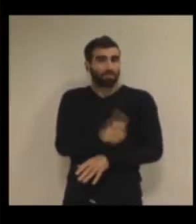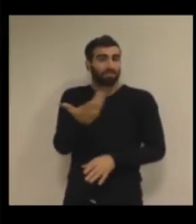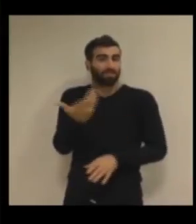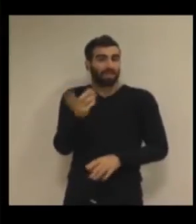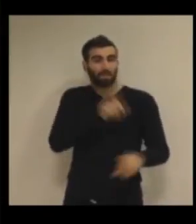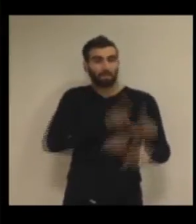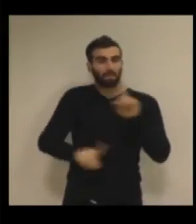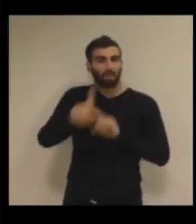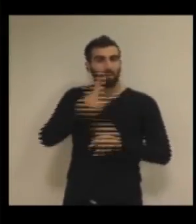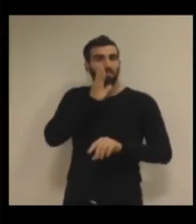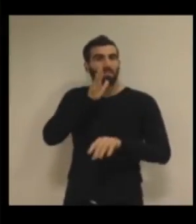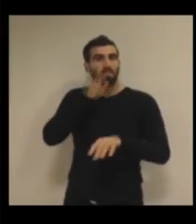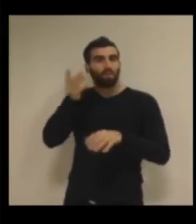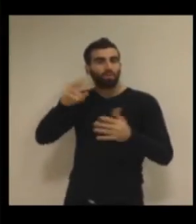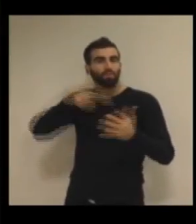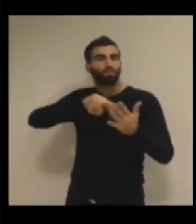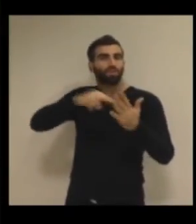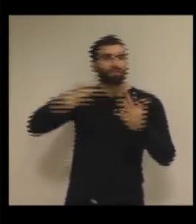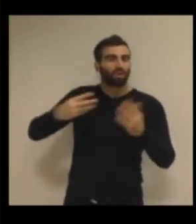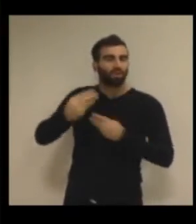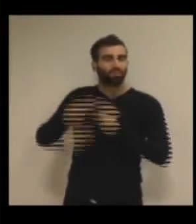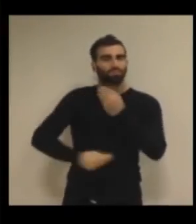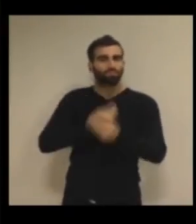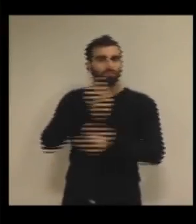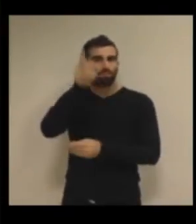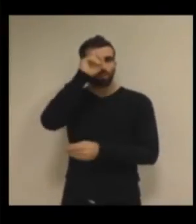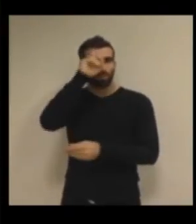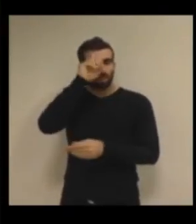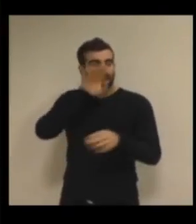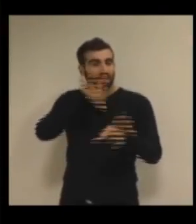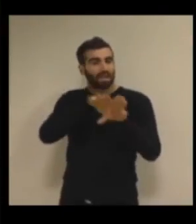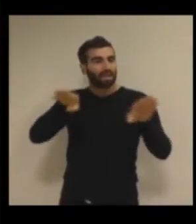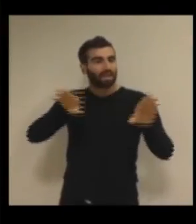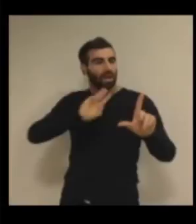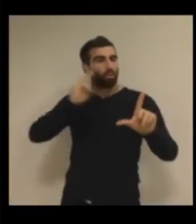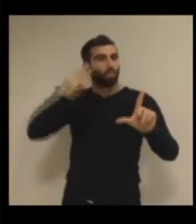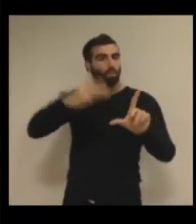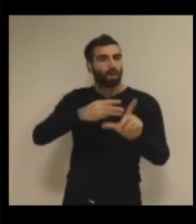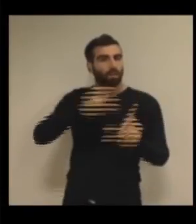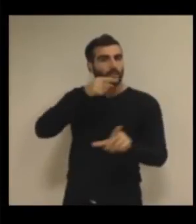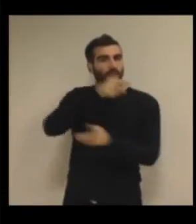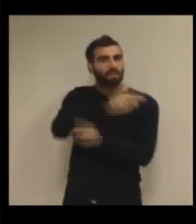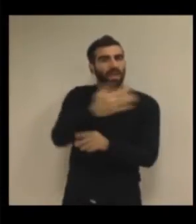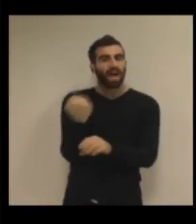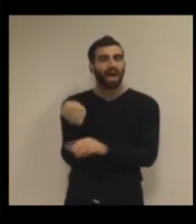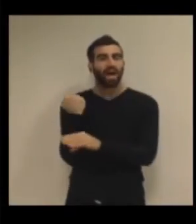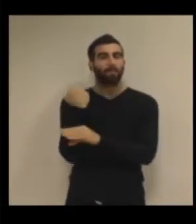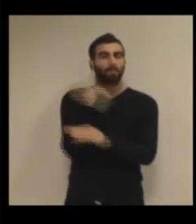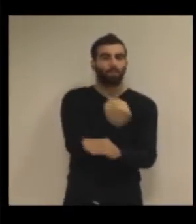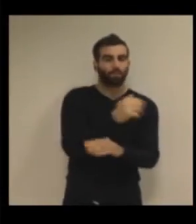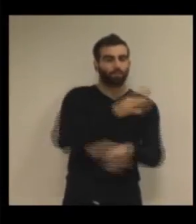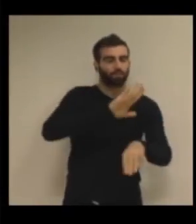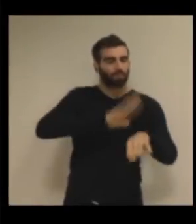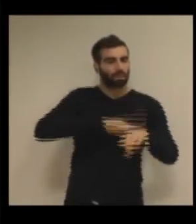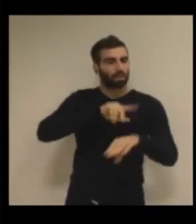nuevas tecnologías, la plataforma sea un apoyo para que puedan y se animen a hacer este